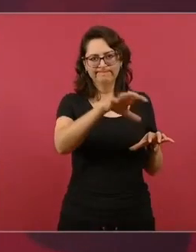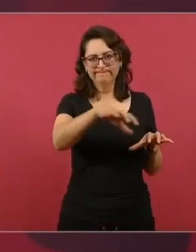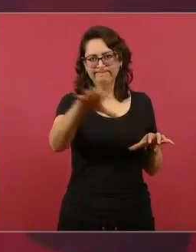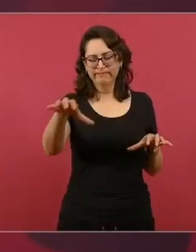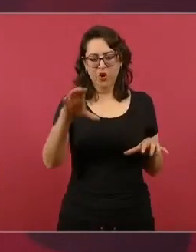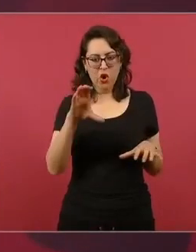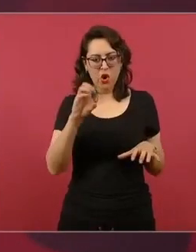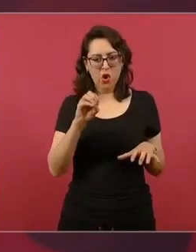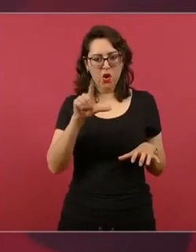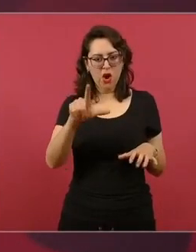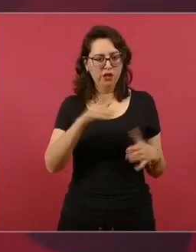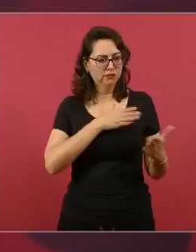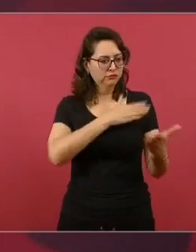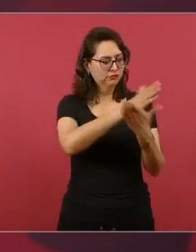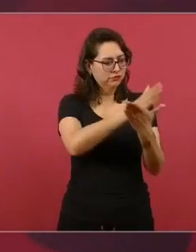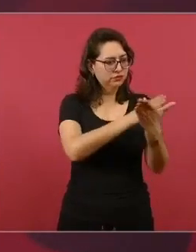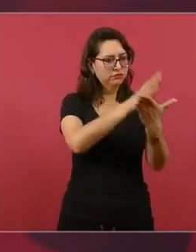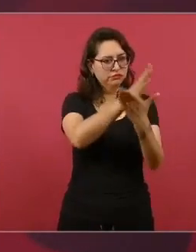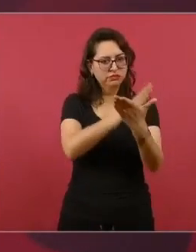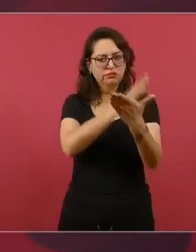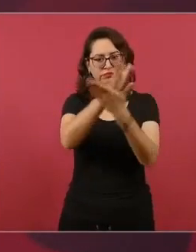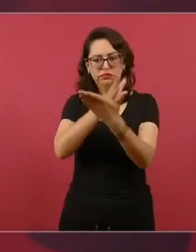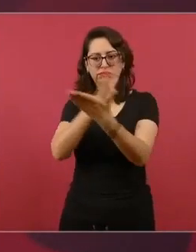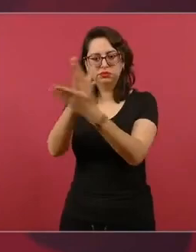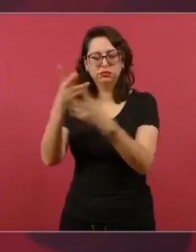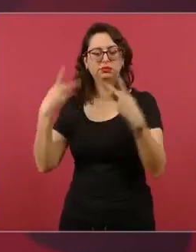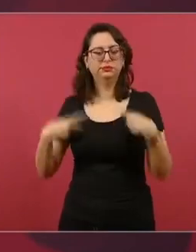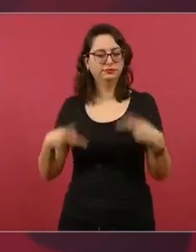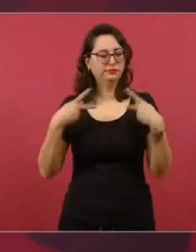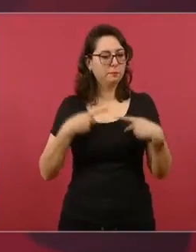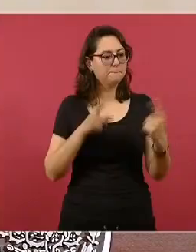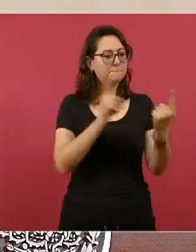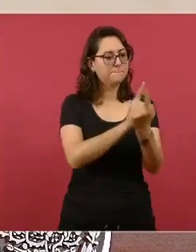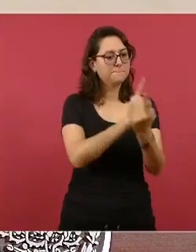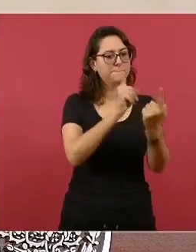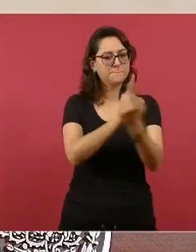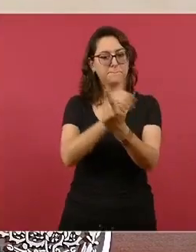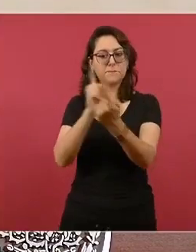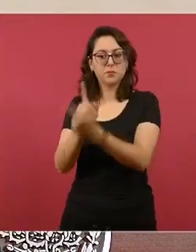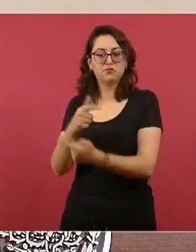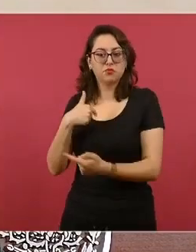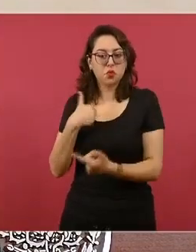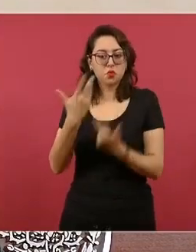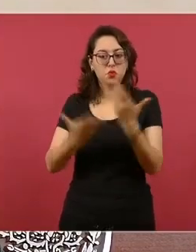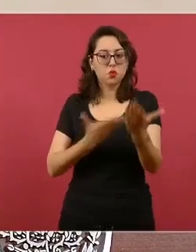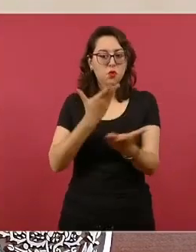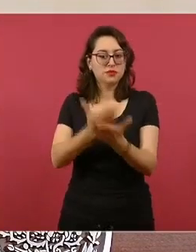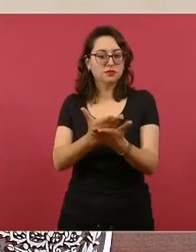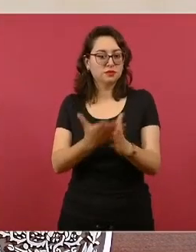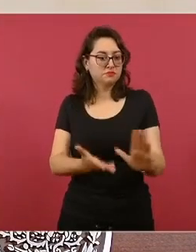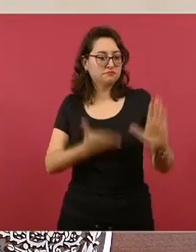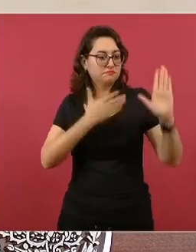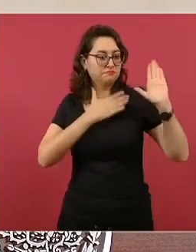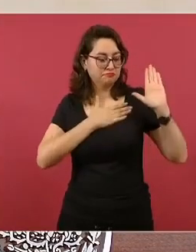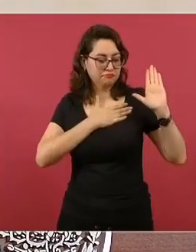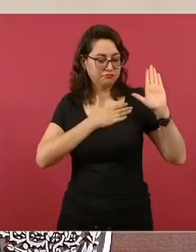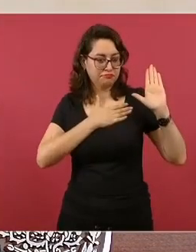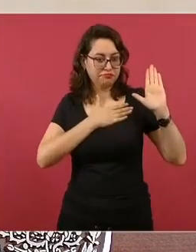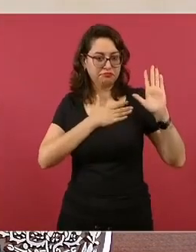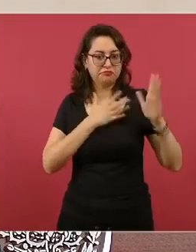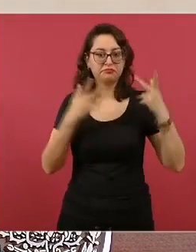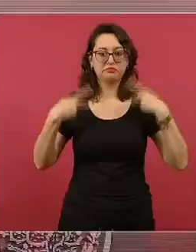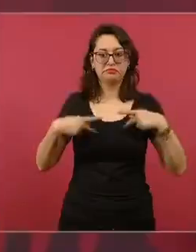y planteé que si llegábamos al gobierno iba a haber una pensión para los adultos